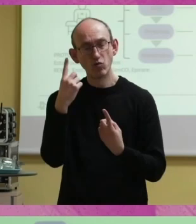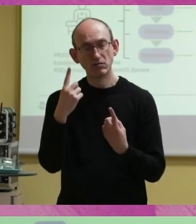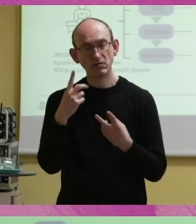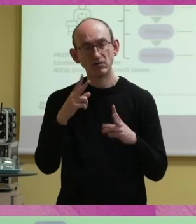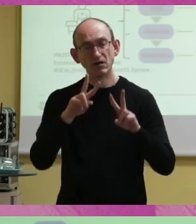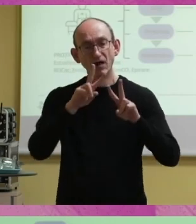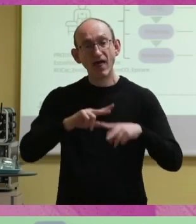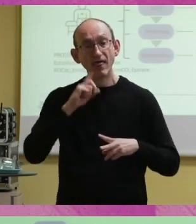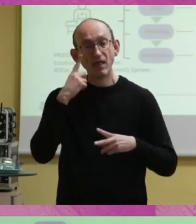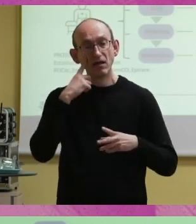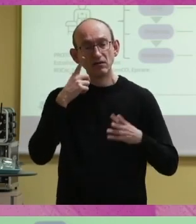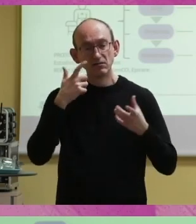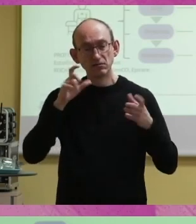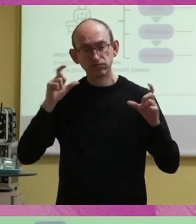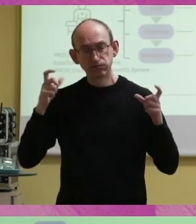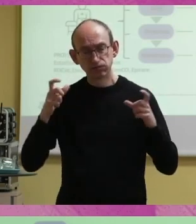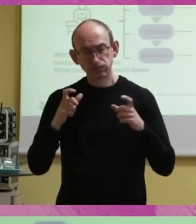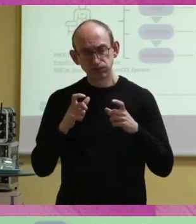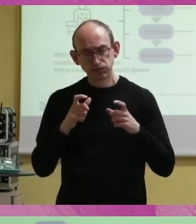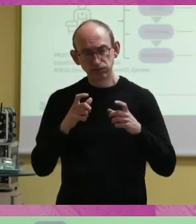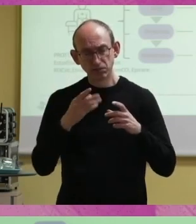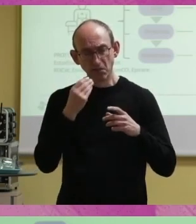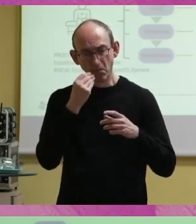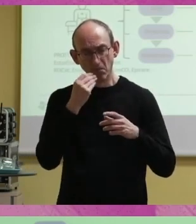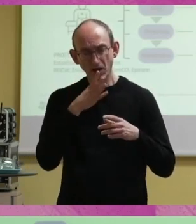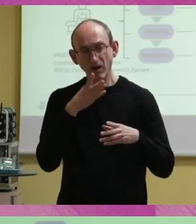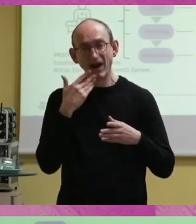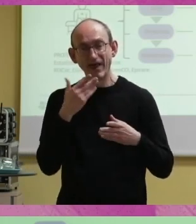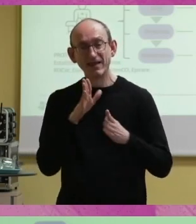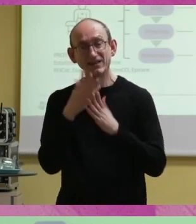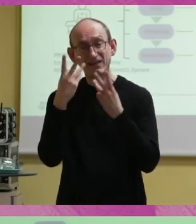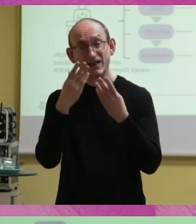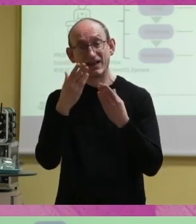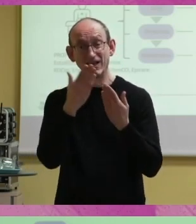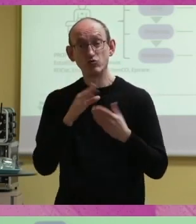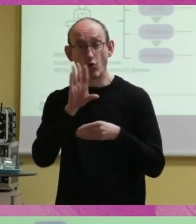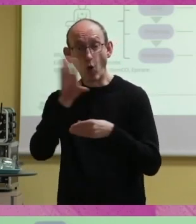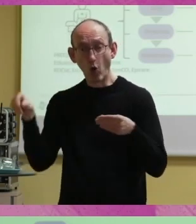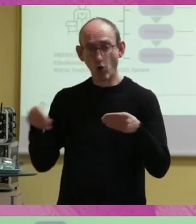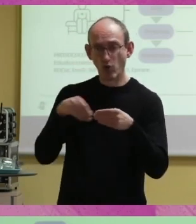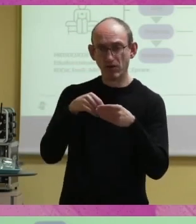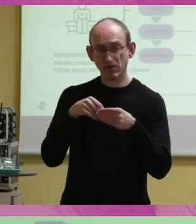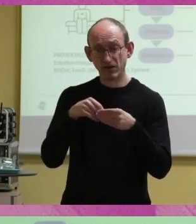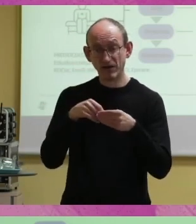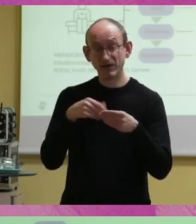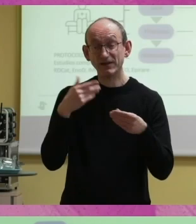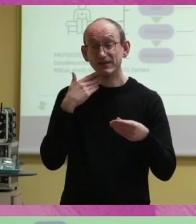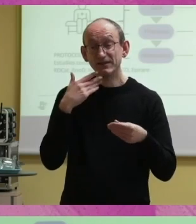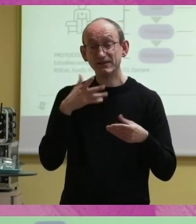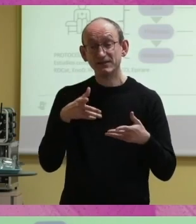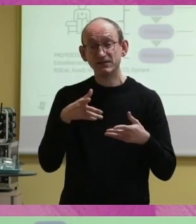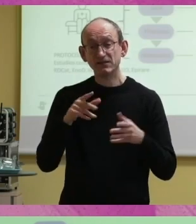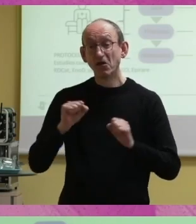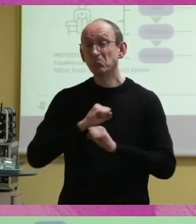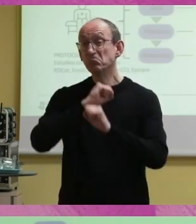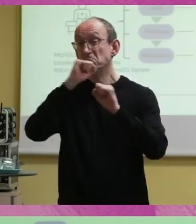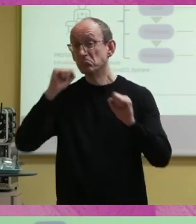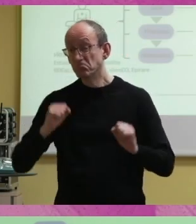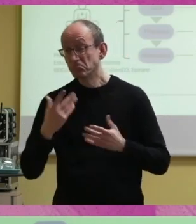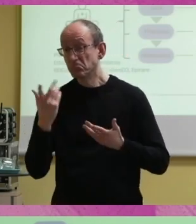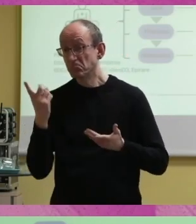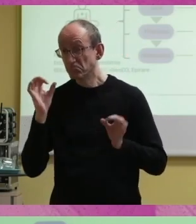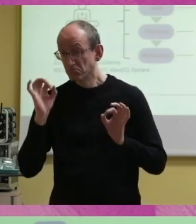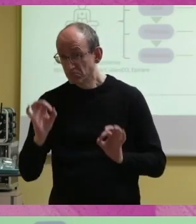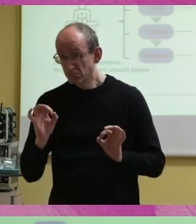los diagnósticos desde este estudio complementario. Y esto esperemos que cuando esté consolidado se pueda trasladar de